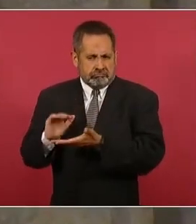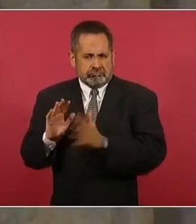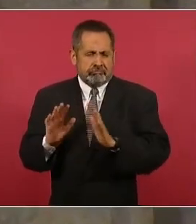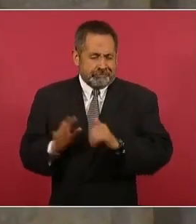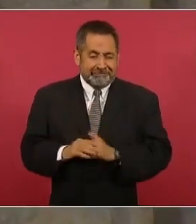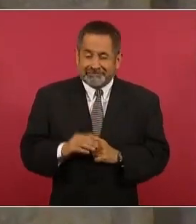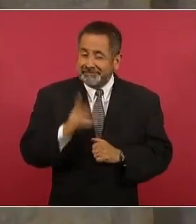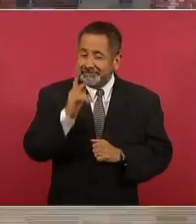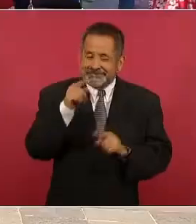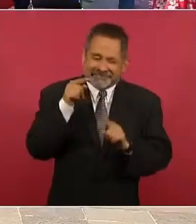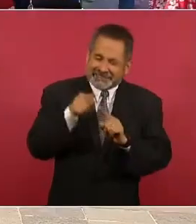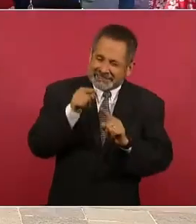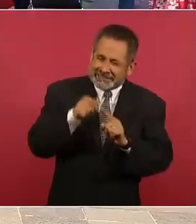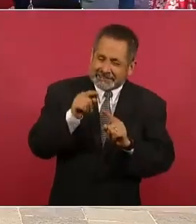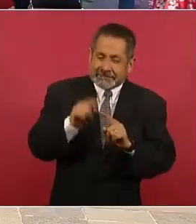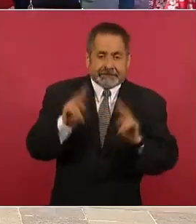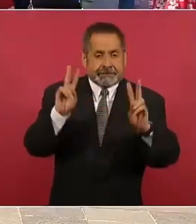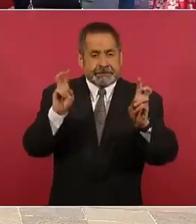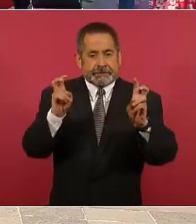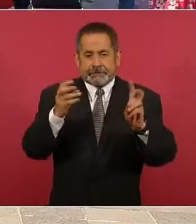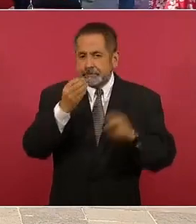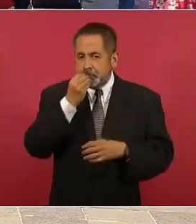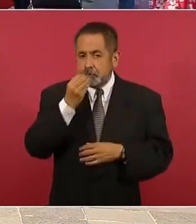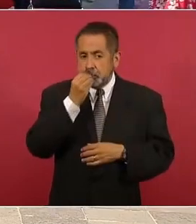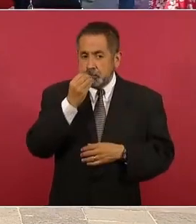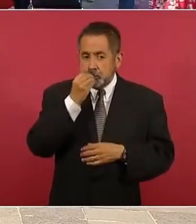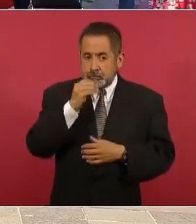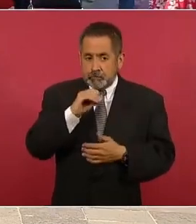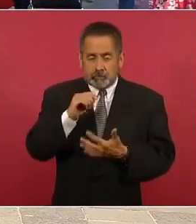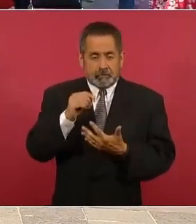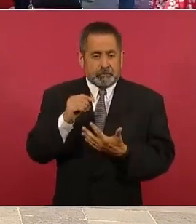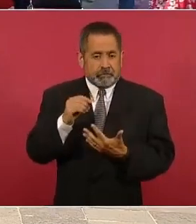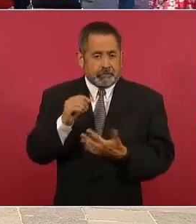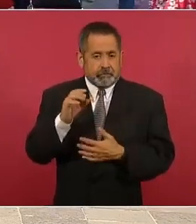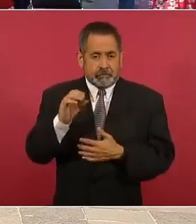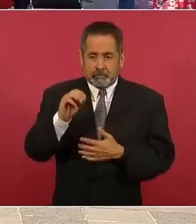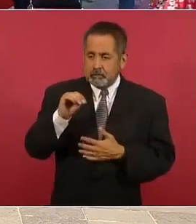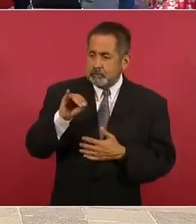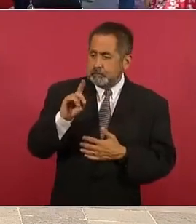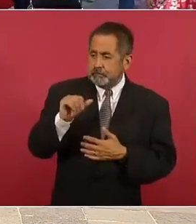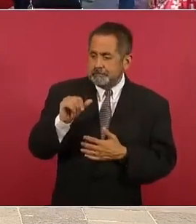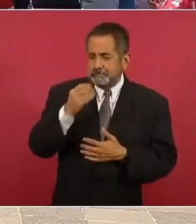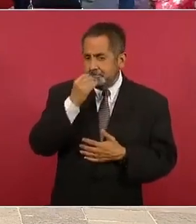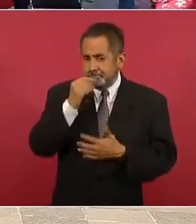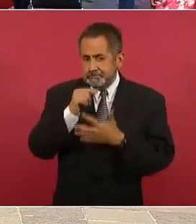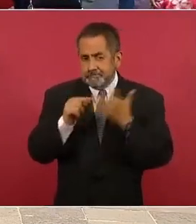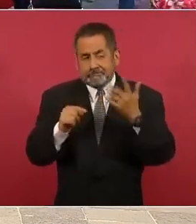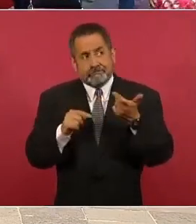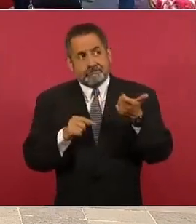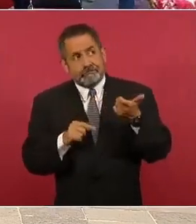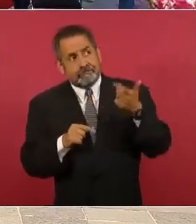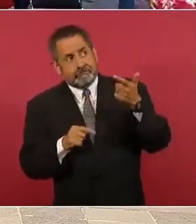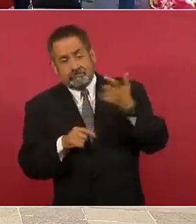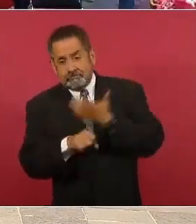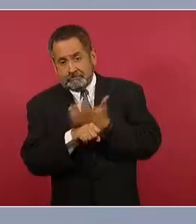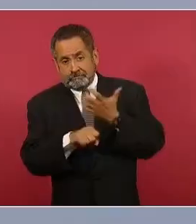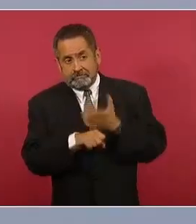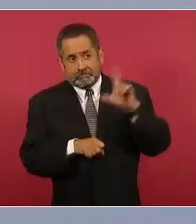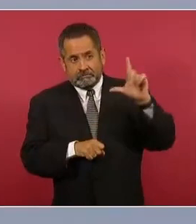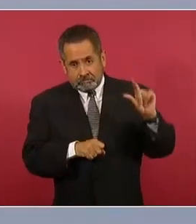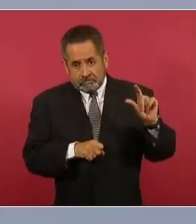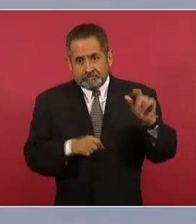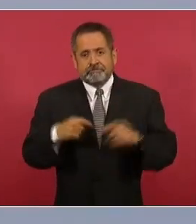Pero donde tenemos desventaja con relación a Estados Unidos es en